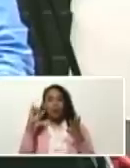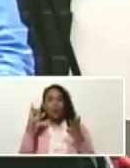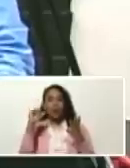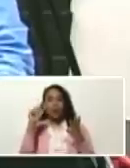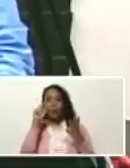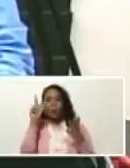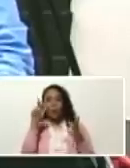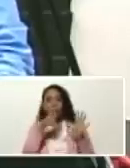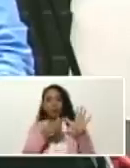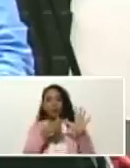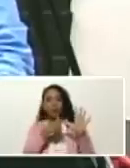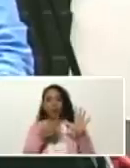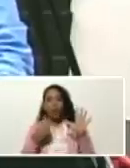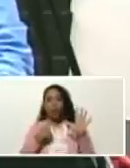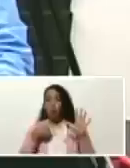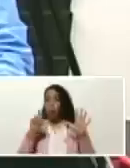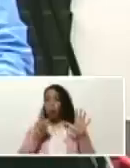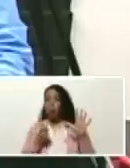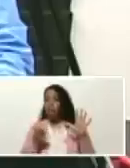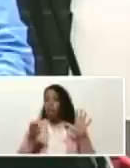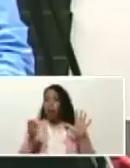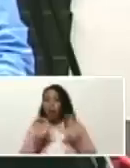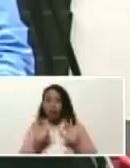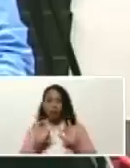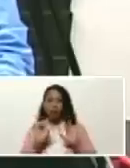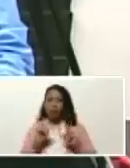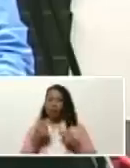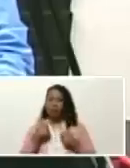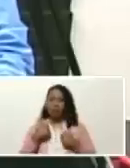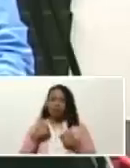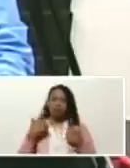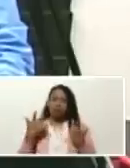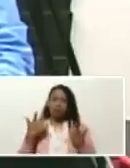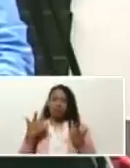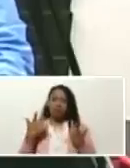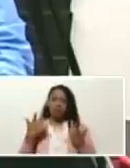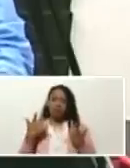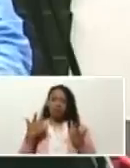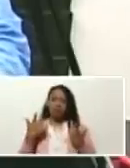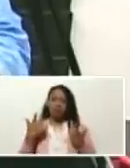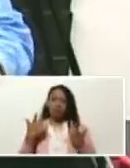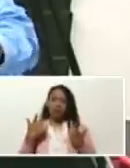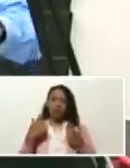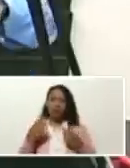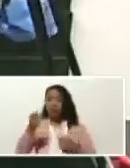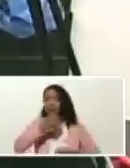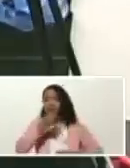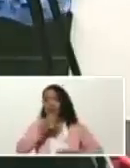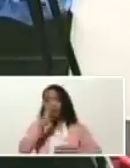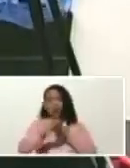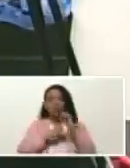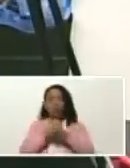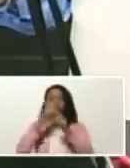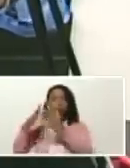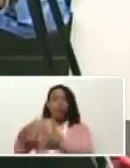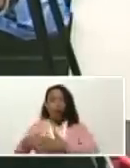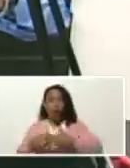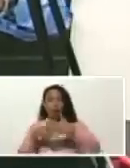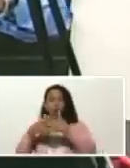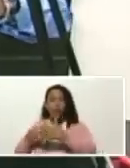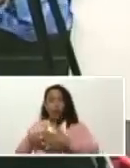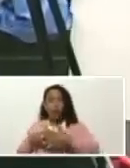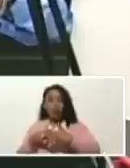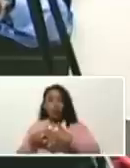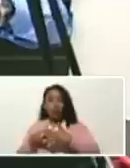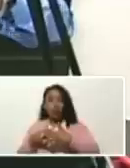yo no lo subestimó ni lo sobreestimo la prensa internacional y los Estados Unidos de Norteamérica